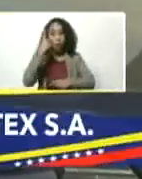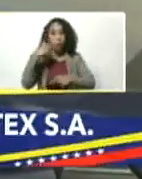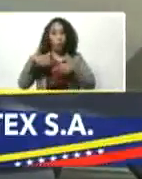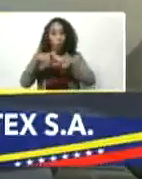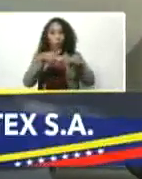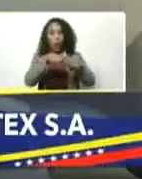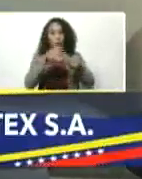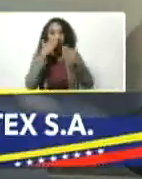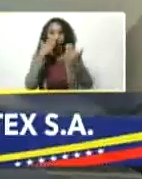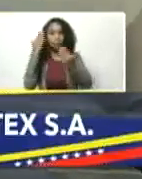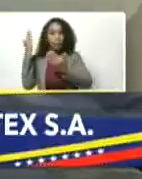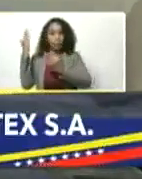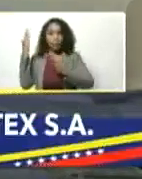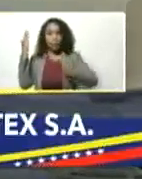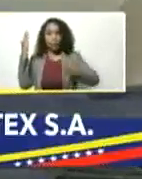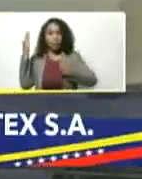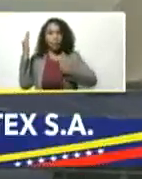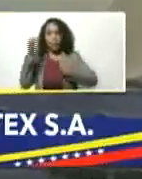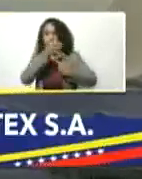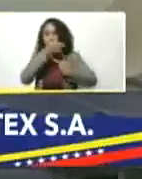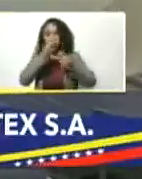espacios donde se perfecciona